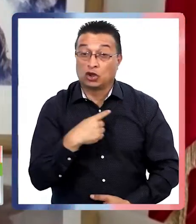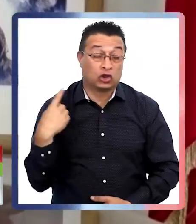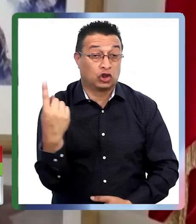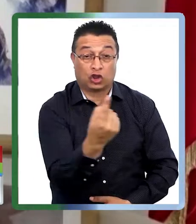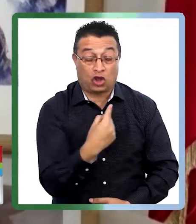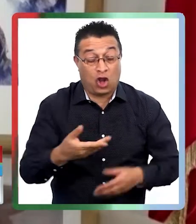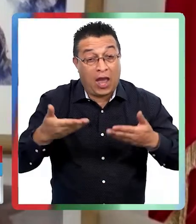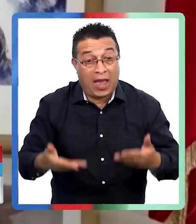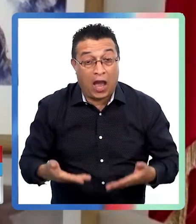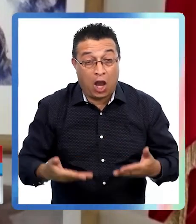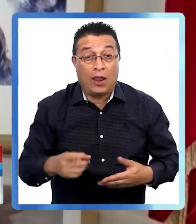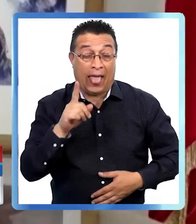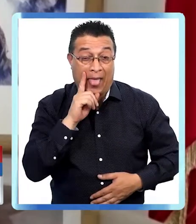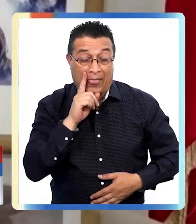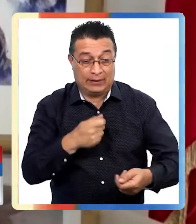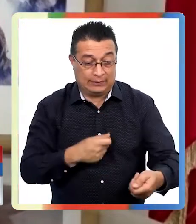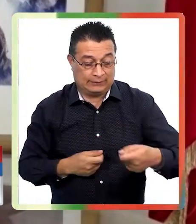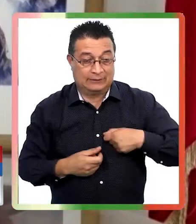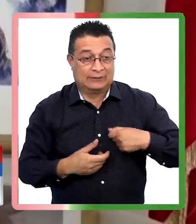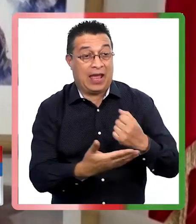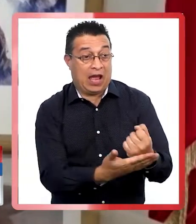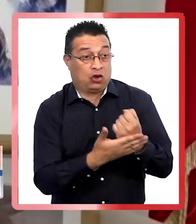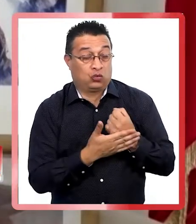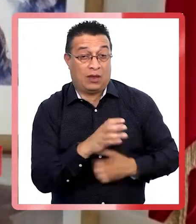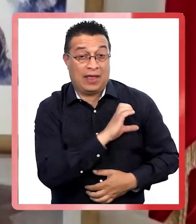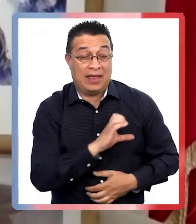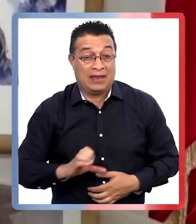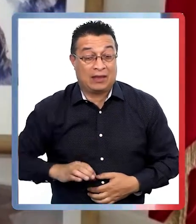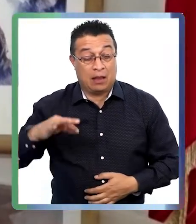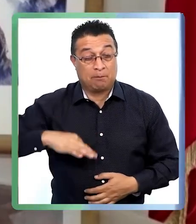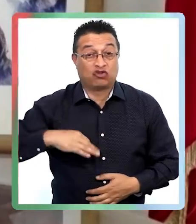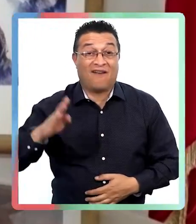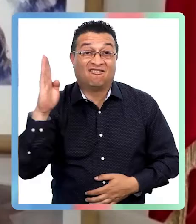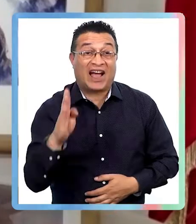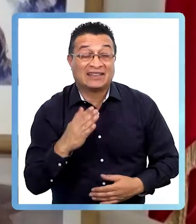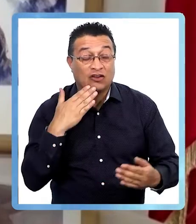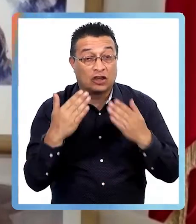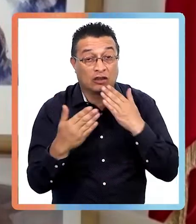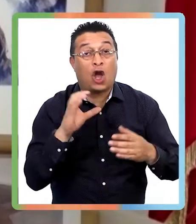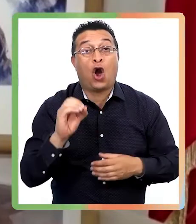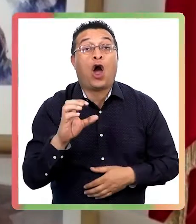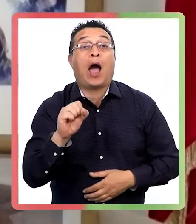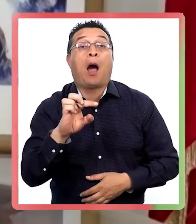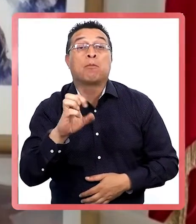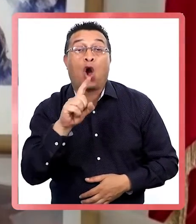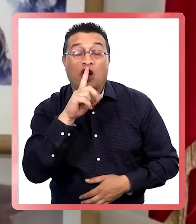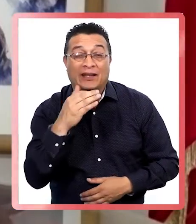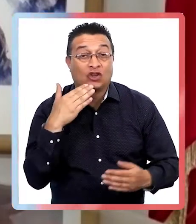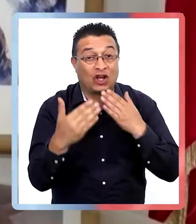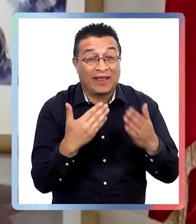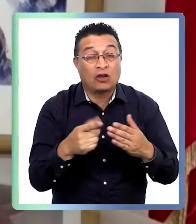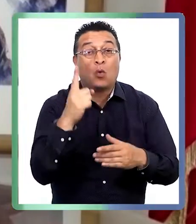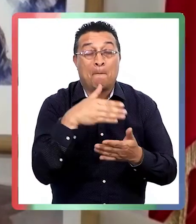que todos los que hoy día están recibiendo ayuda del Estado a través de la pensión básica solidaria o del aporte previsional solidario,